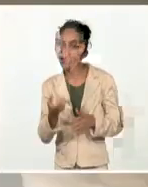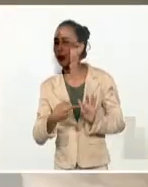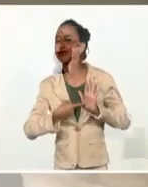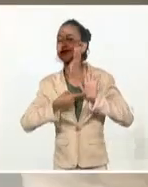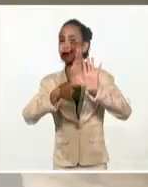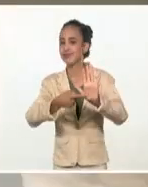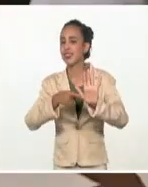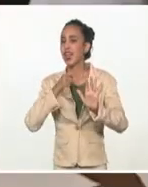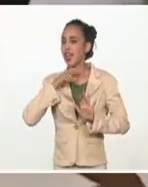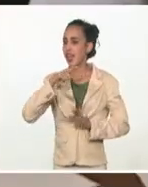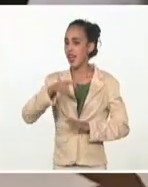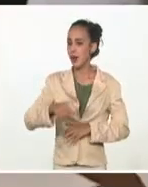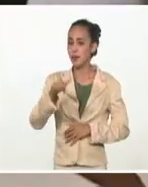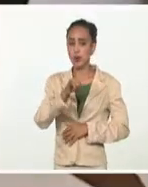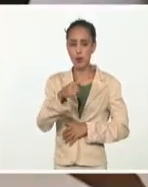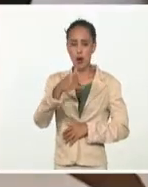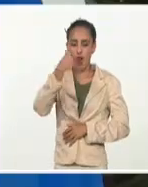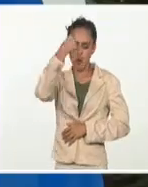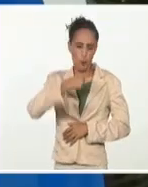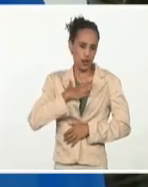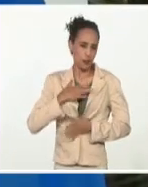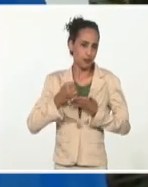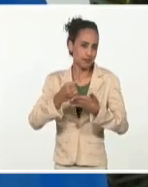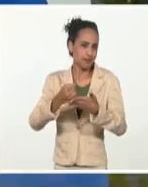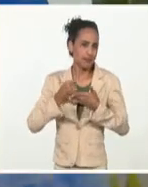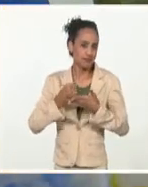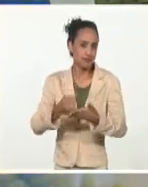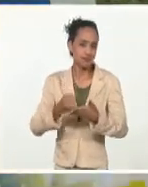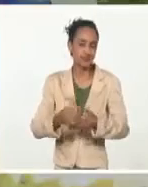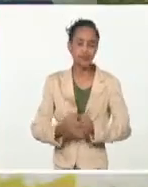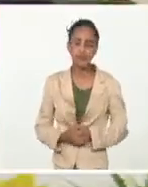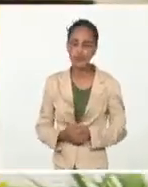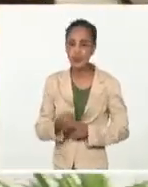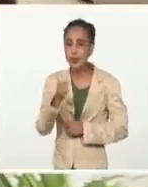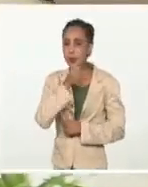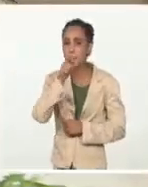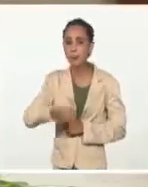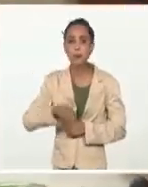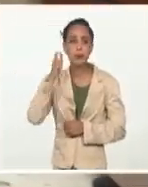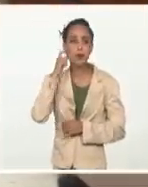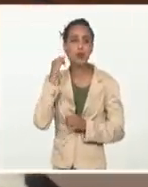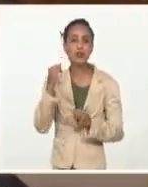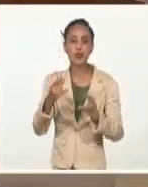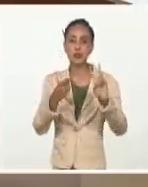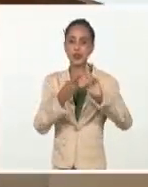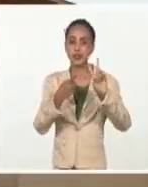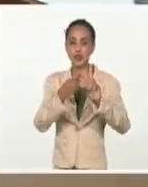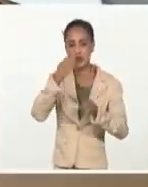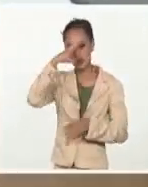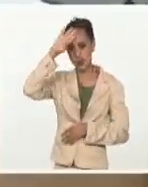de humanismo y solidaridad. Daisy Gómez, Sistema Informativo.